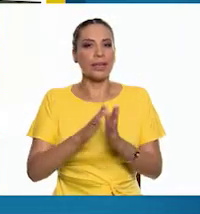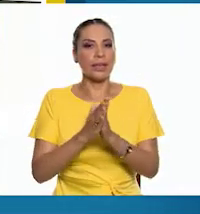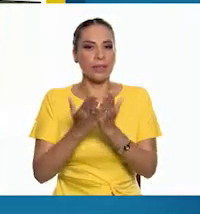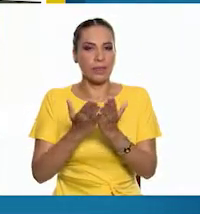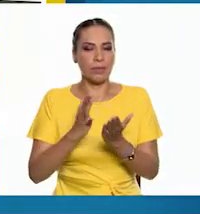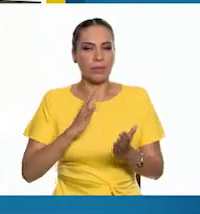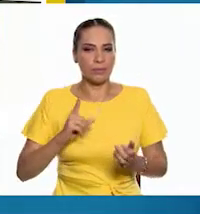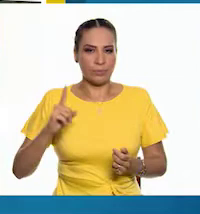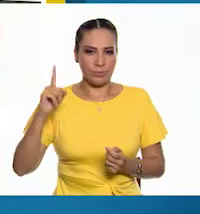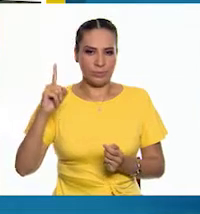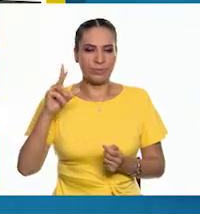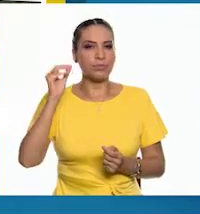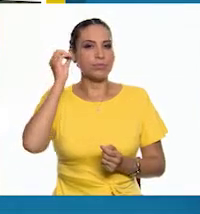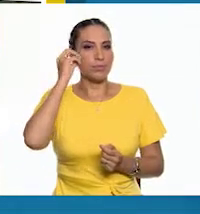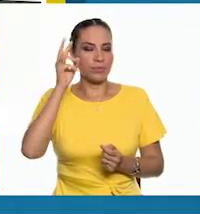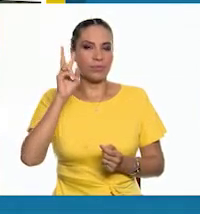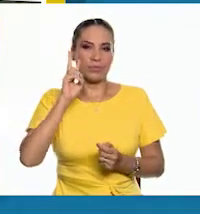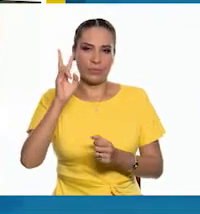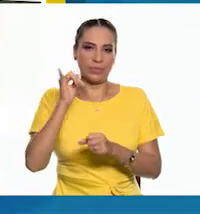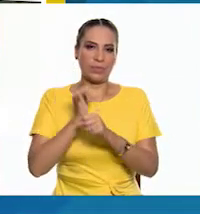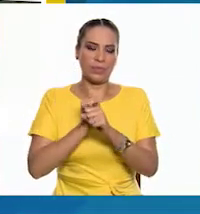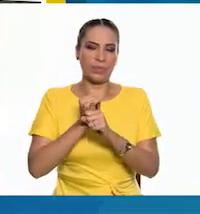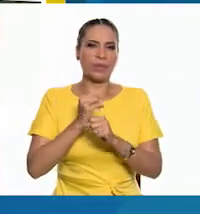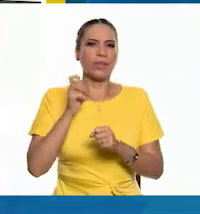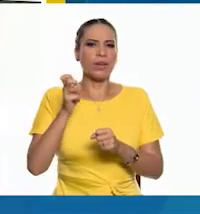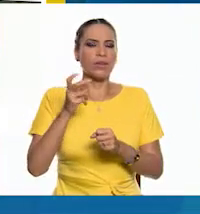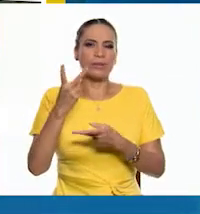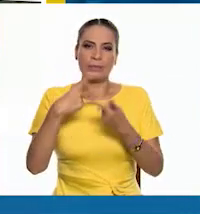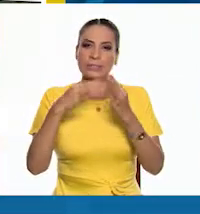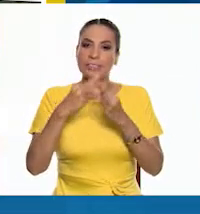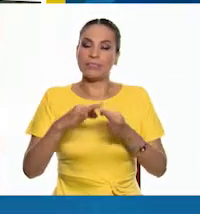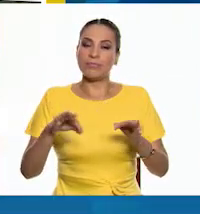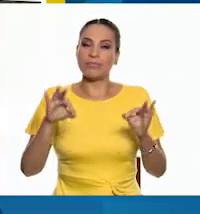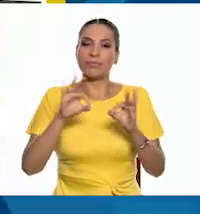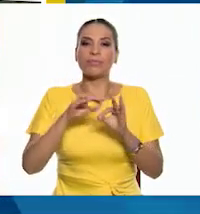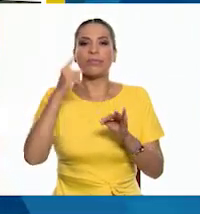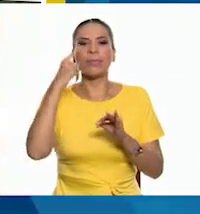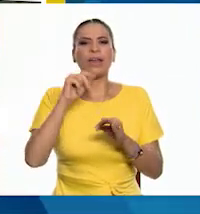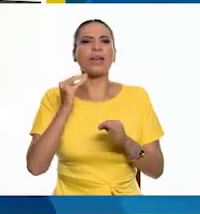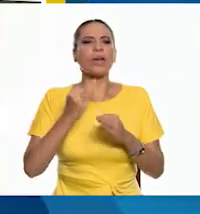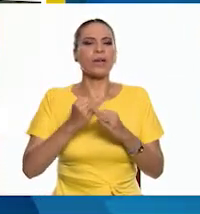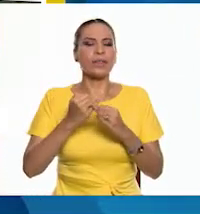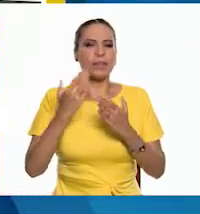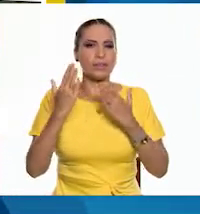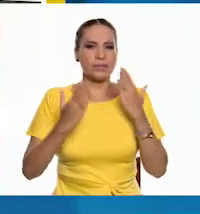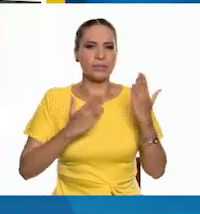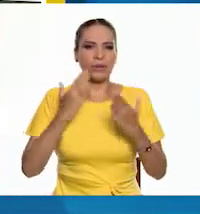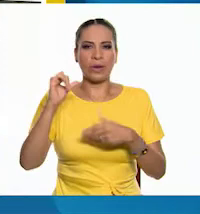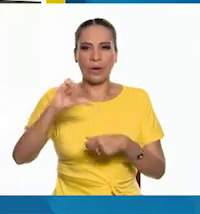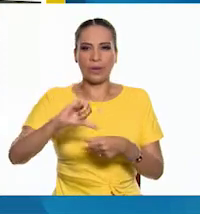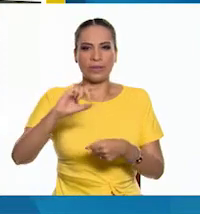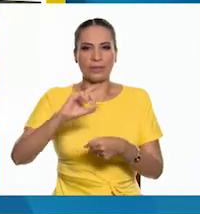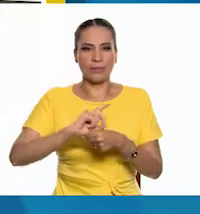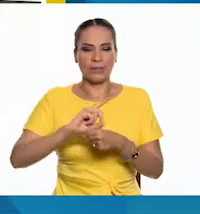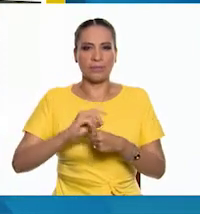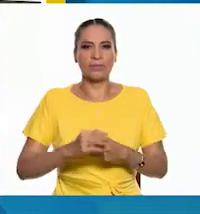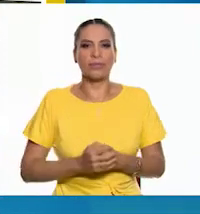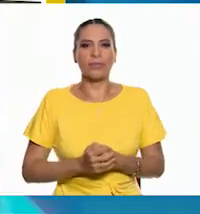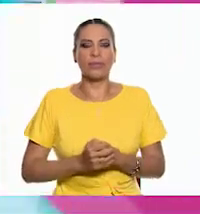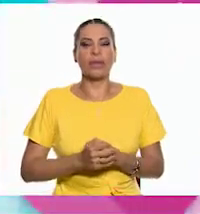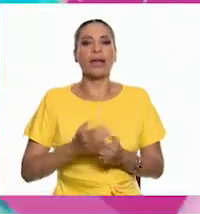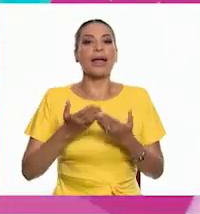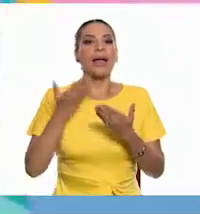texto. No olviden consultarlo, ya que es una fuente importante para lo que vamos a estudiar el día de hoy. En la